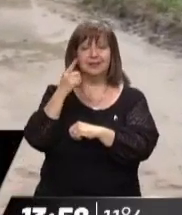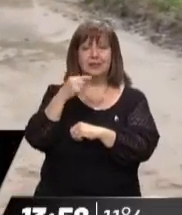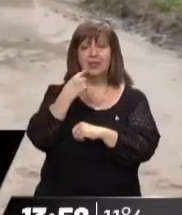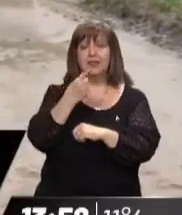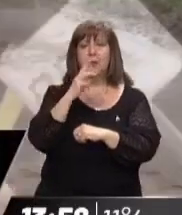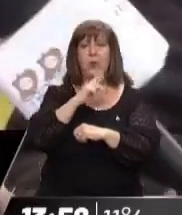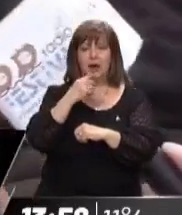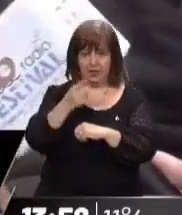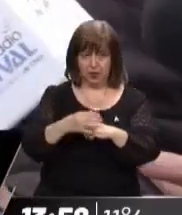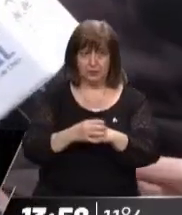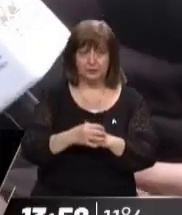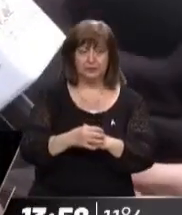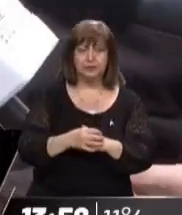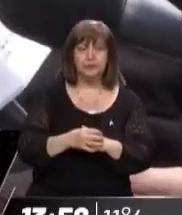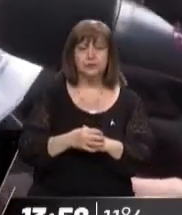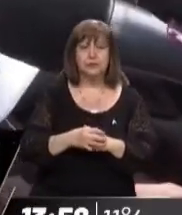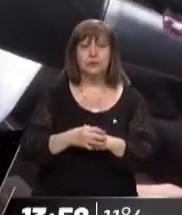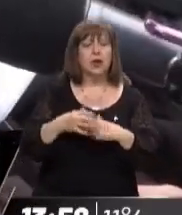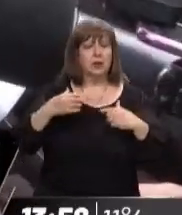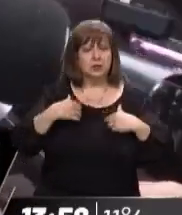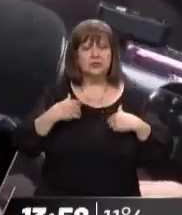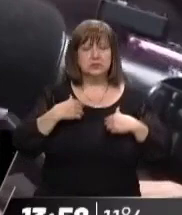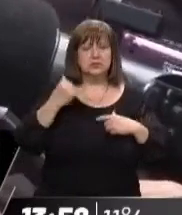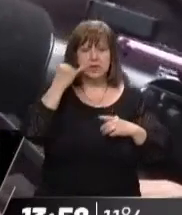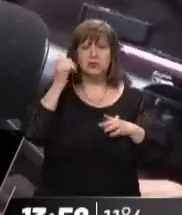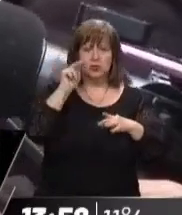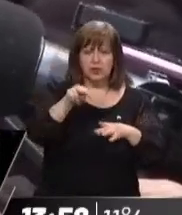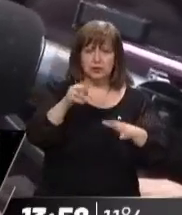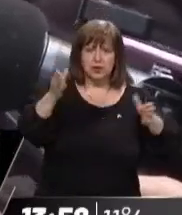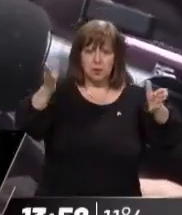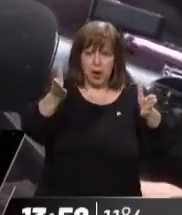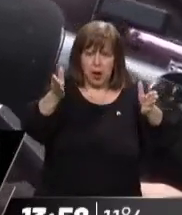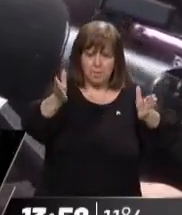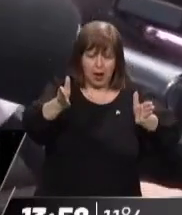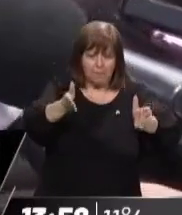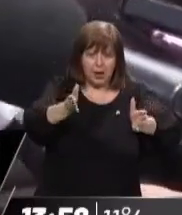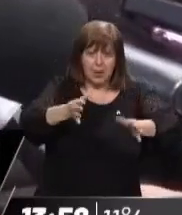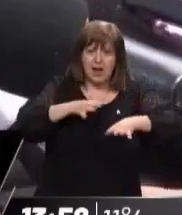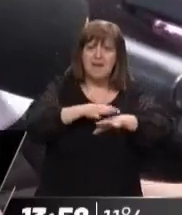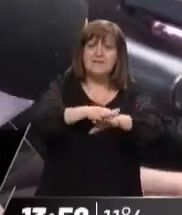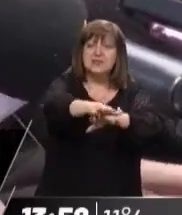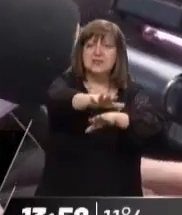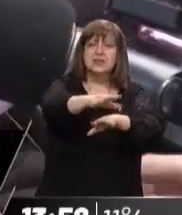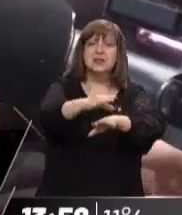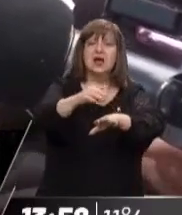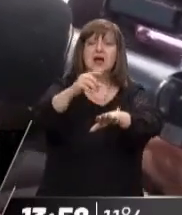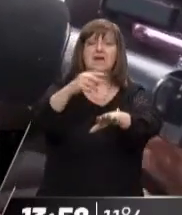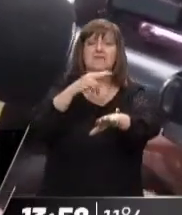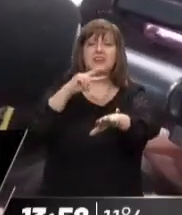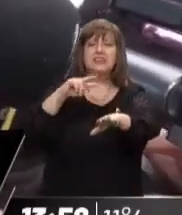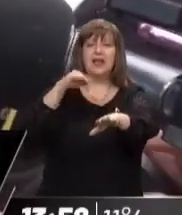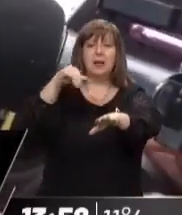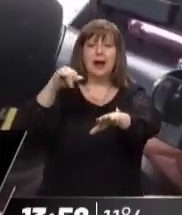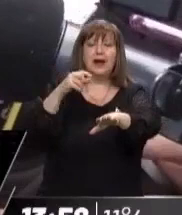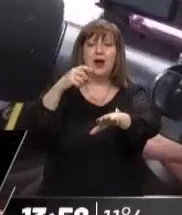escuchen ha sido aumentando el desprendimiento hoy día podemos observar que la vía que conecta viña del mar con concón